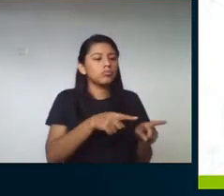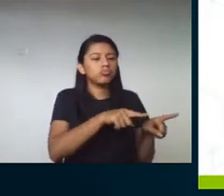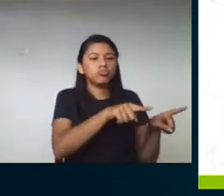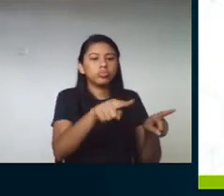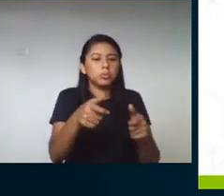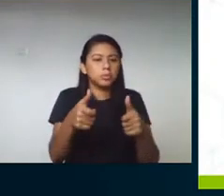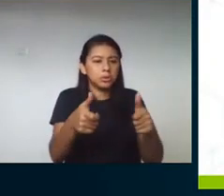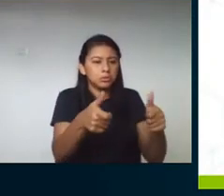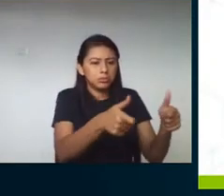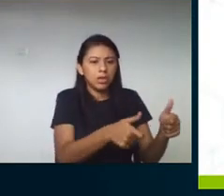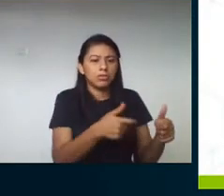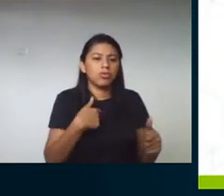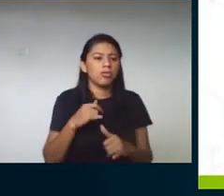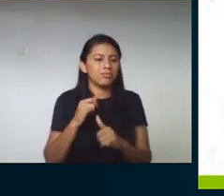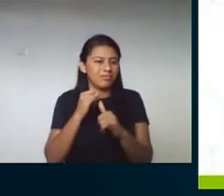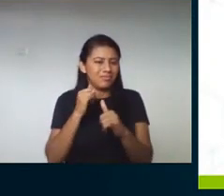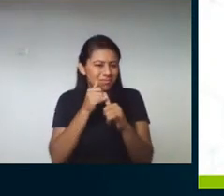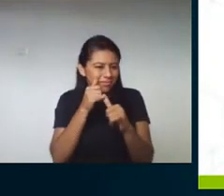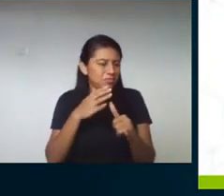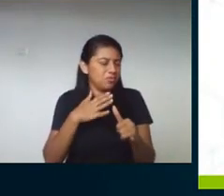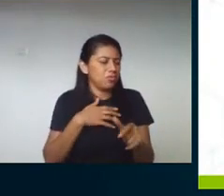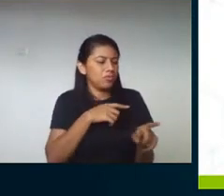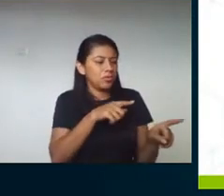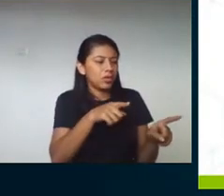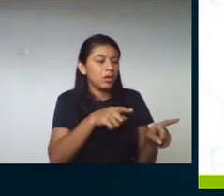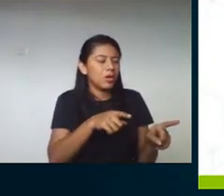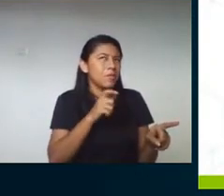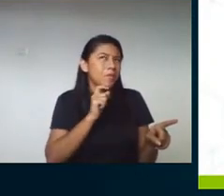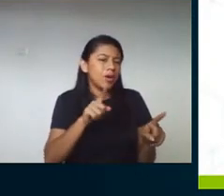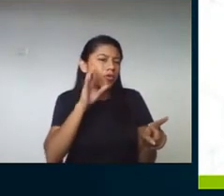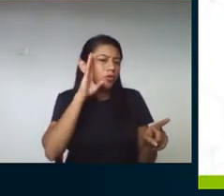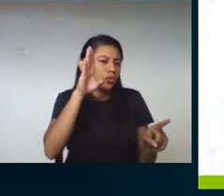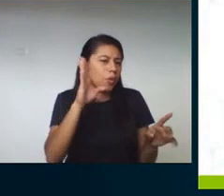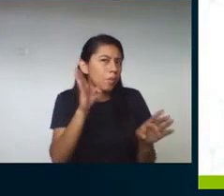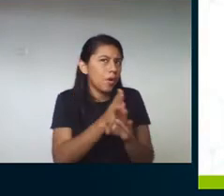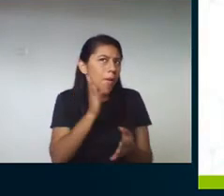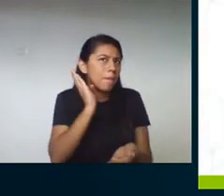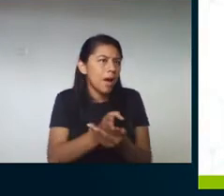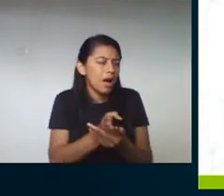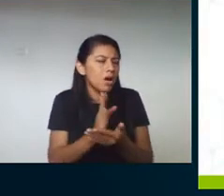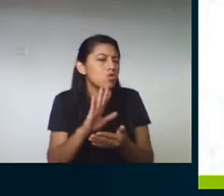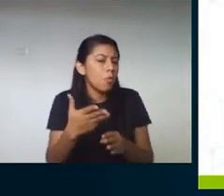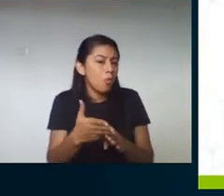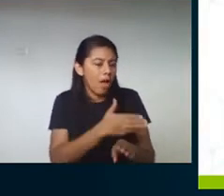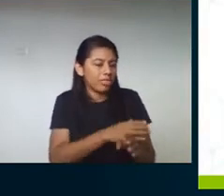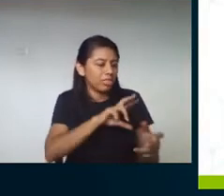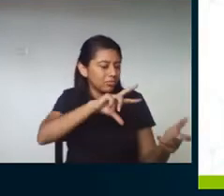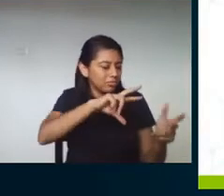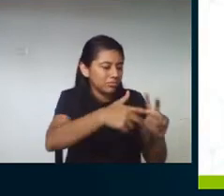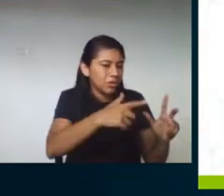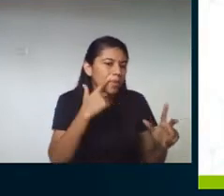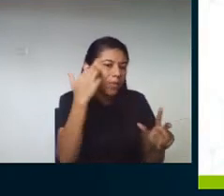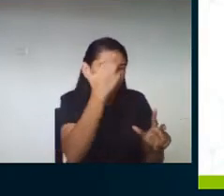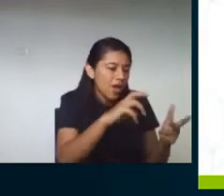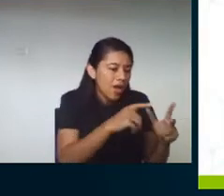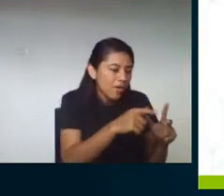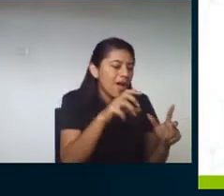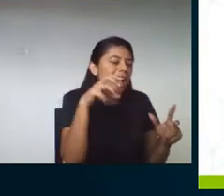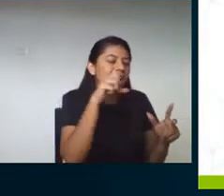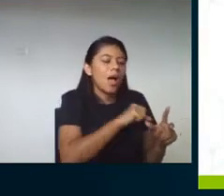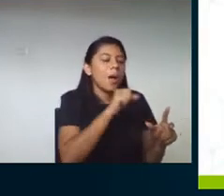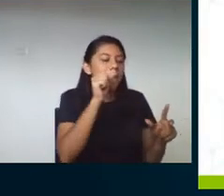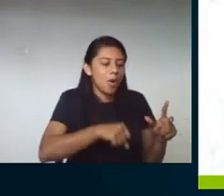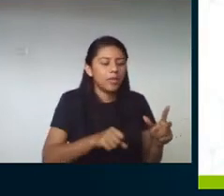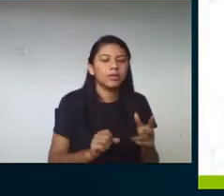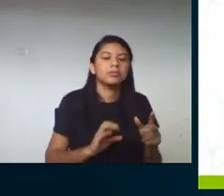medio de la planta virtual. No esperar a que los problemas ocurran, sino utilizar este tipo de tecnologías para anticiparse a los